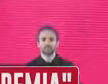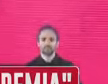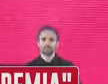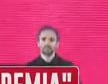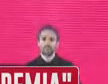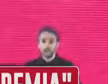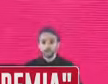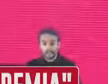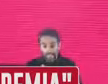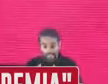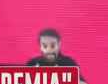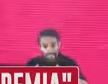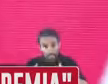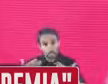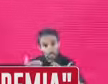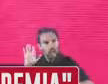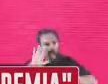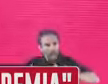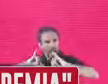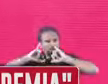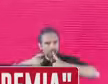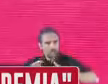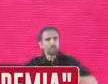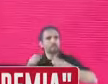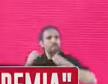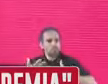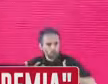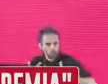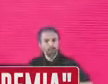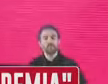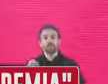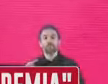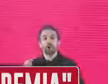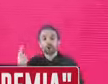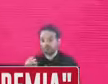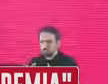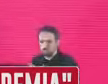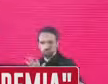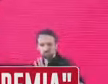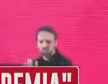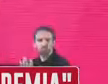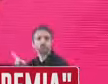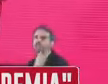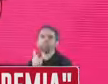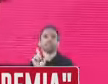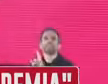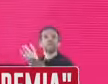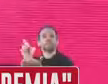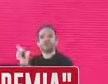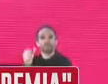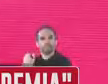por qué impedimos por el atp el telegrama de despido es a esa cosa